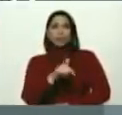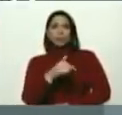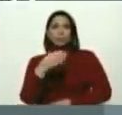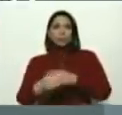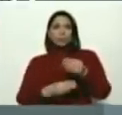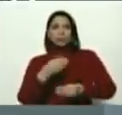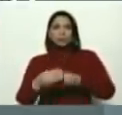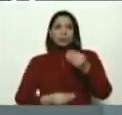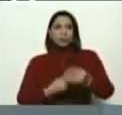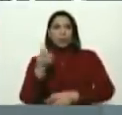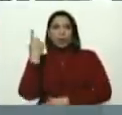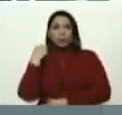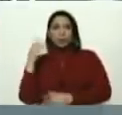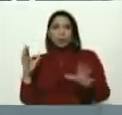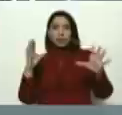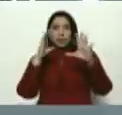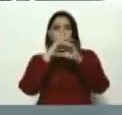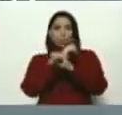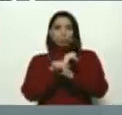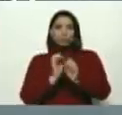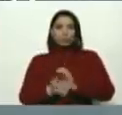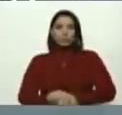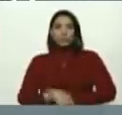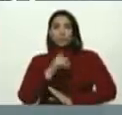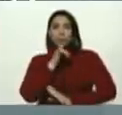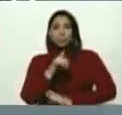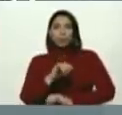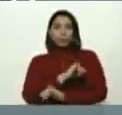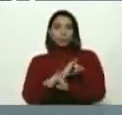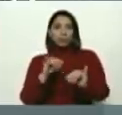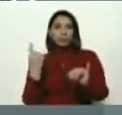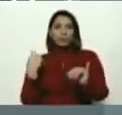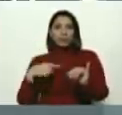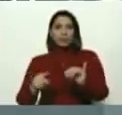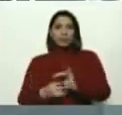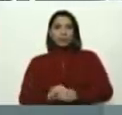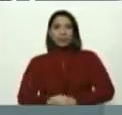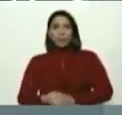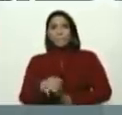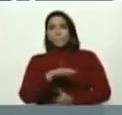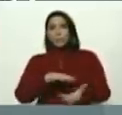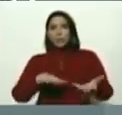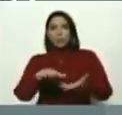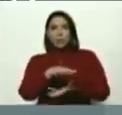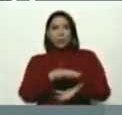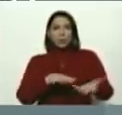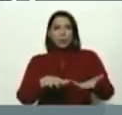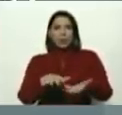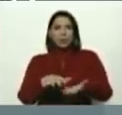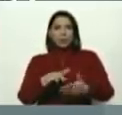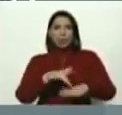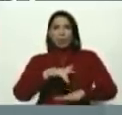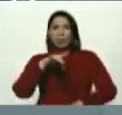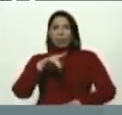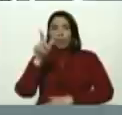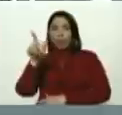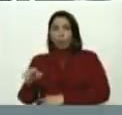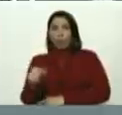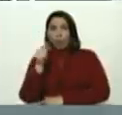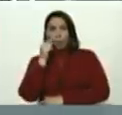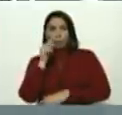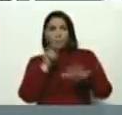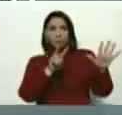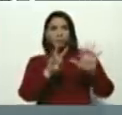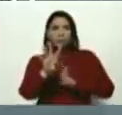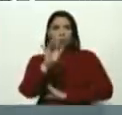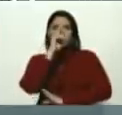hicimos ayer en la noche, informábamos ya que teníamos en situación de gravedad a un señor de 74